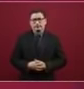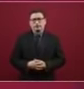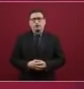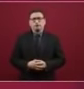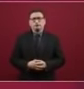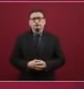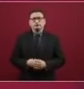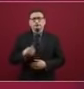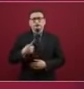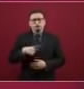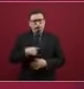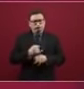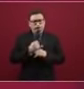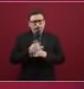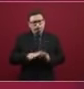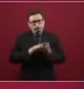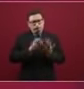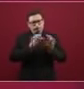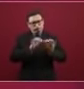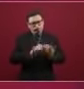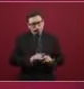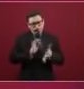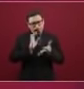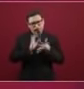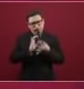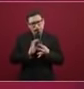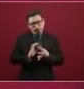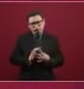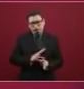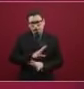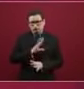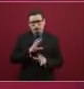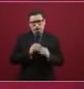entregar un informe de